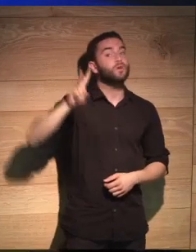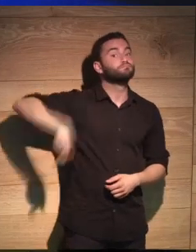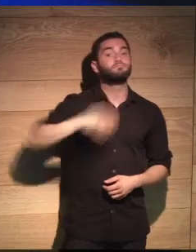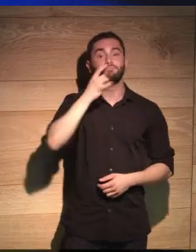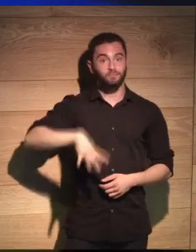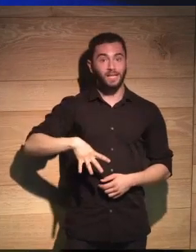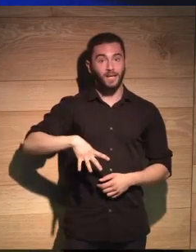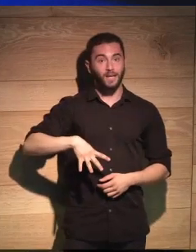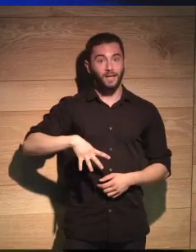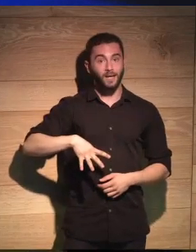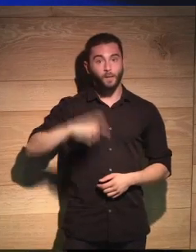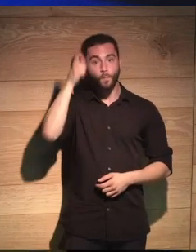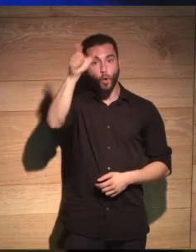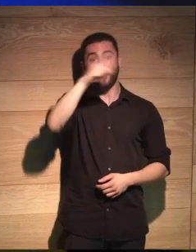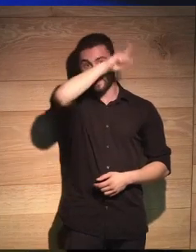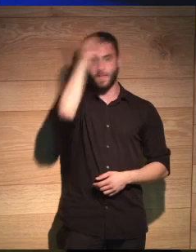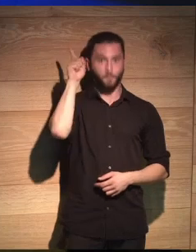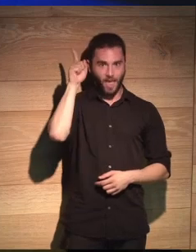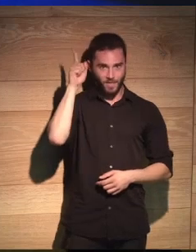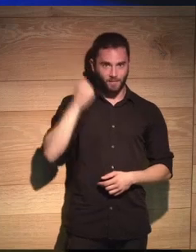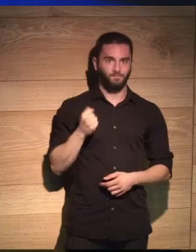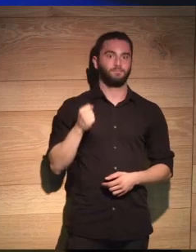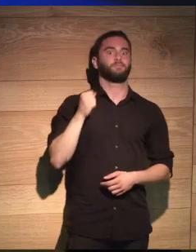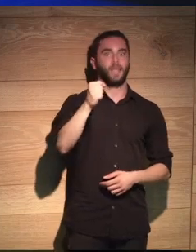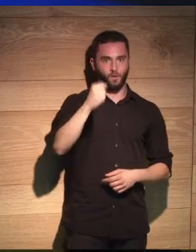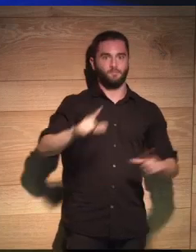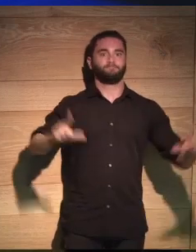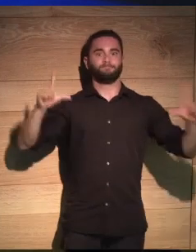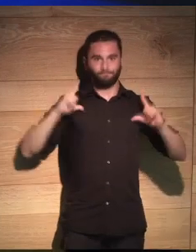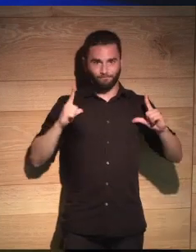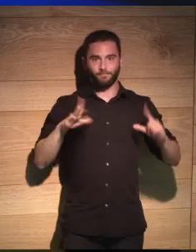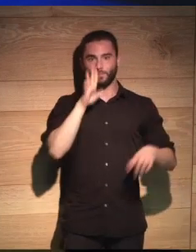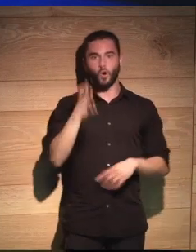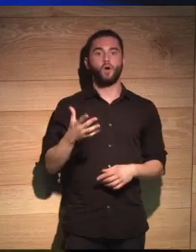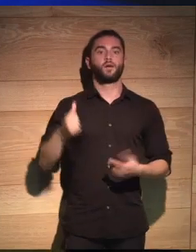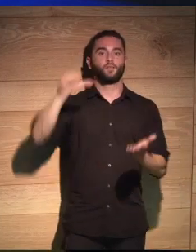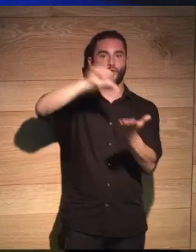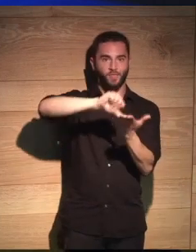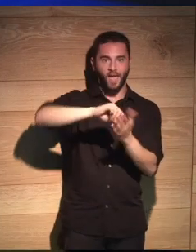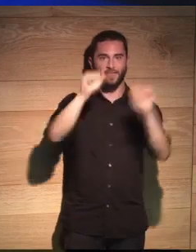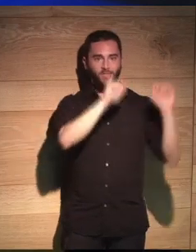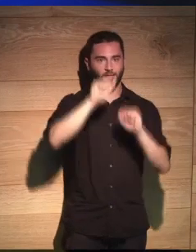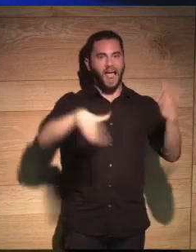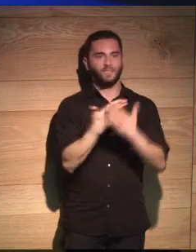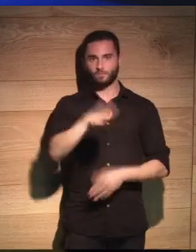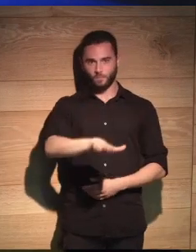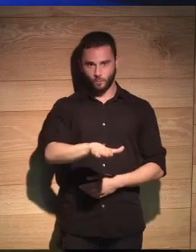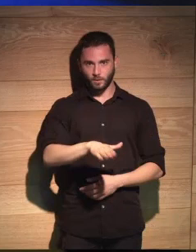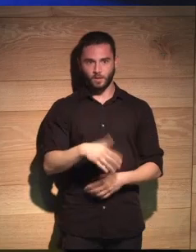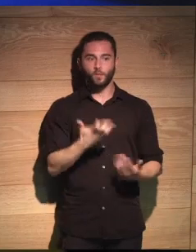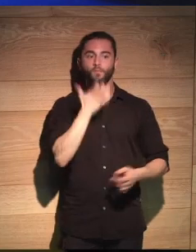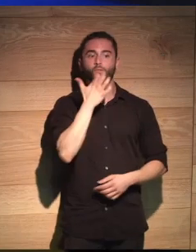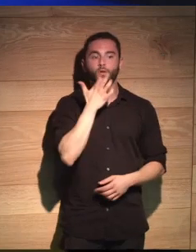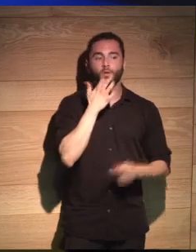verdadero héroe colectivo fue el pueblo de Madrid, que defendió a muerte la ciudad. Un buen ejemplo del